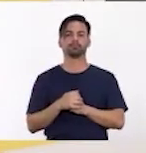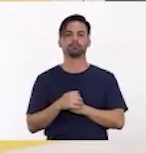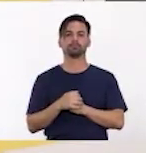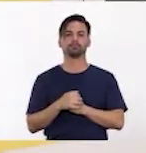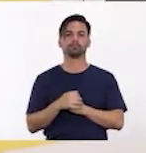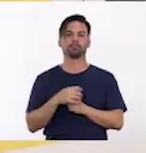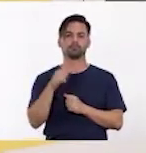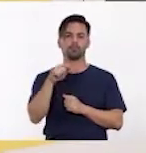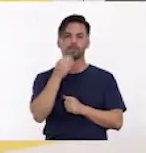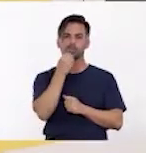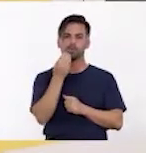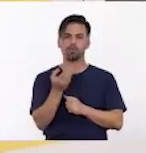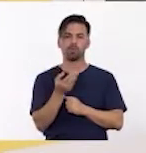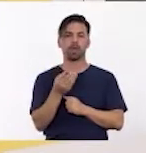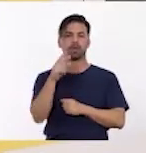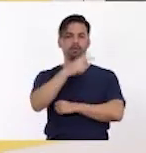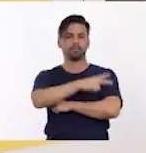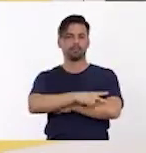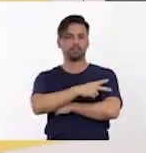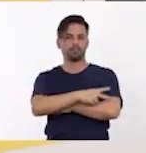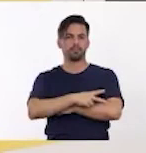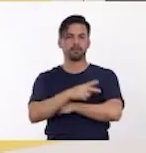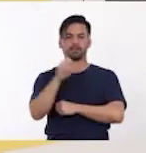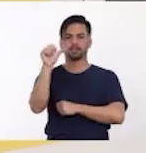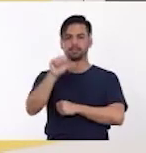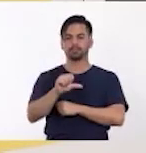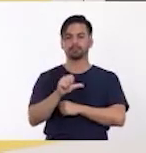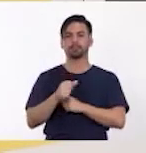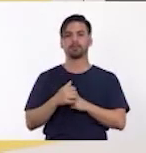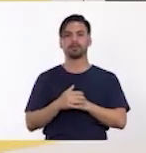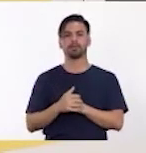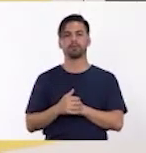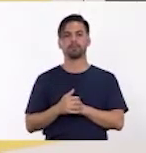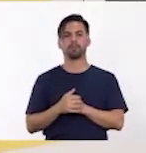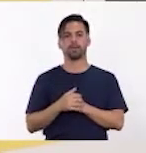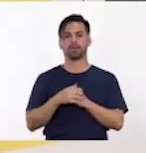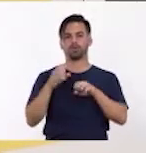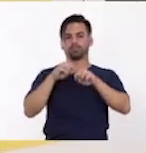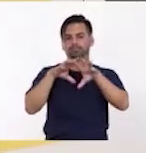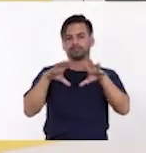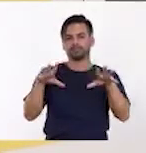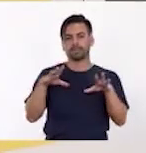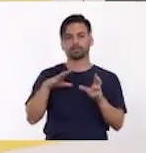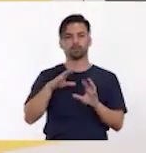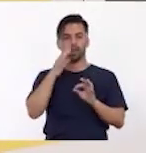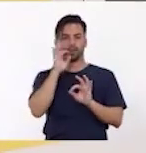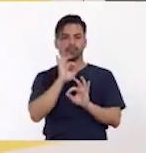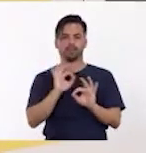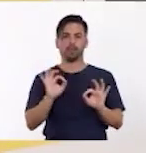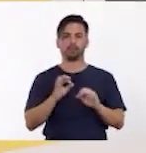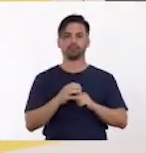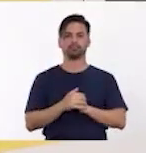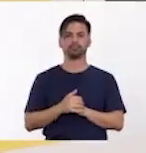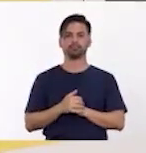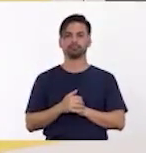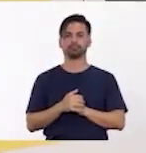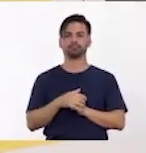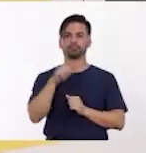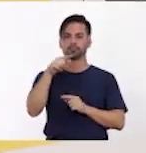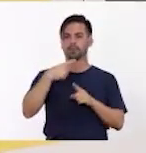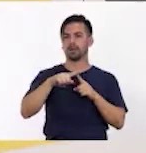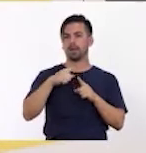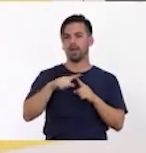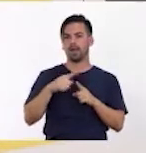mismas que puedan tener los países que poseen estos materiales industriales. Y de ahí que hablemos de todas estas